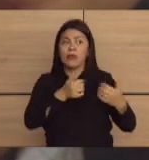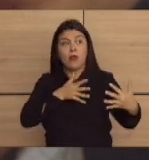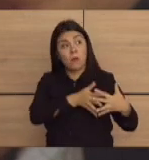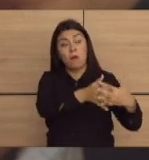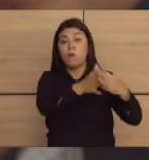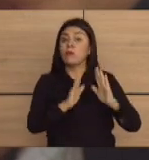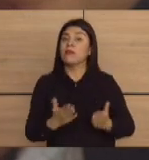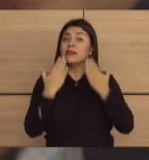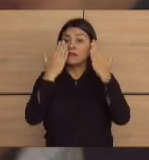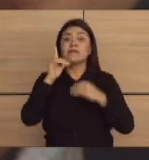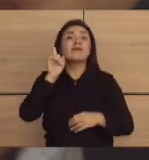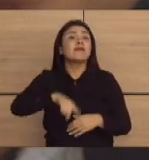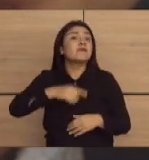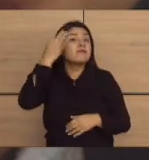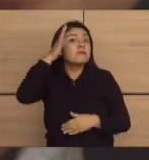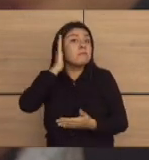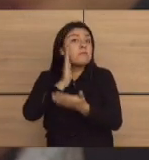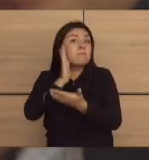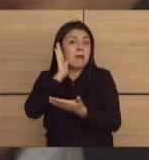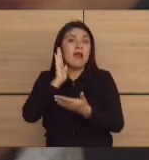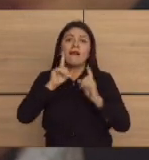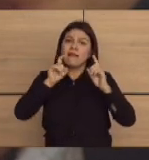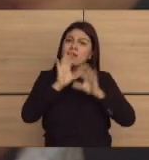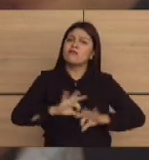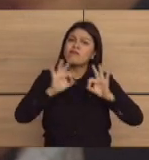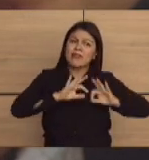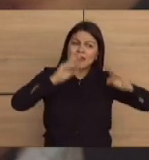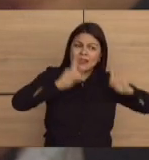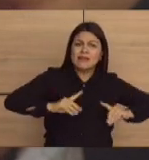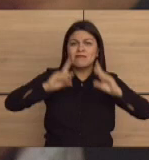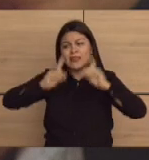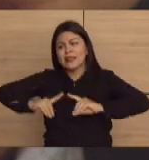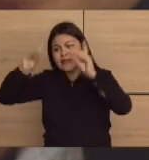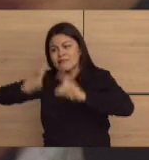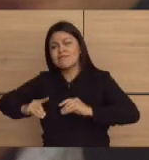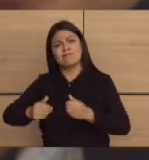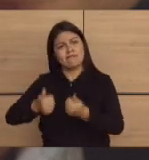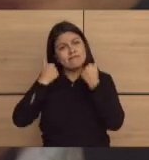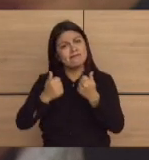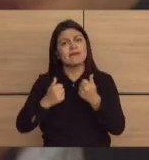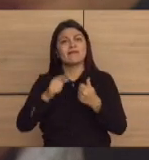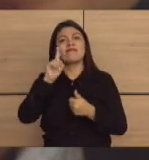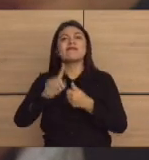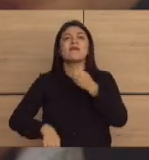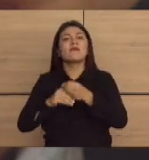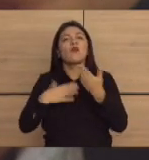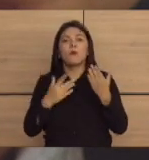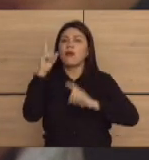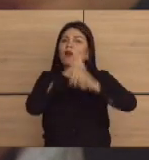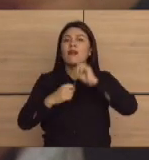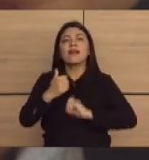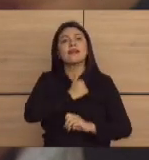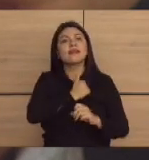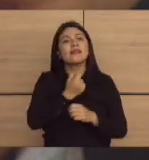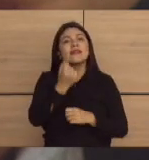representar también riesgos si no tomamos las decisiones oportunas y si no entendemos también que la educación